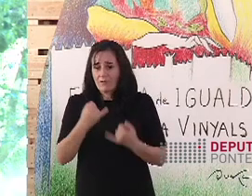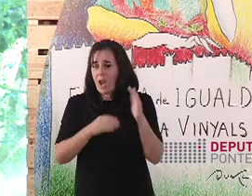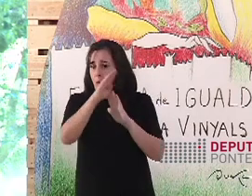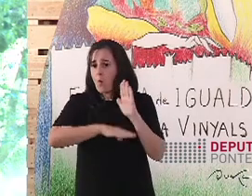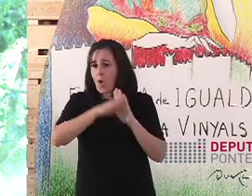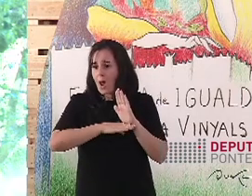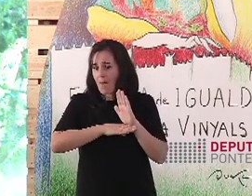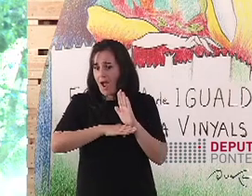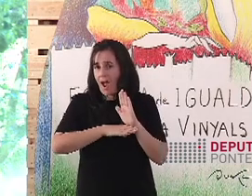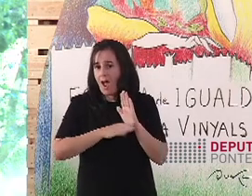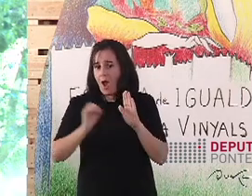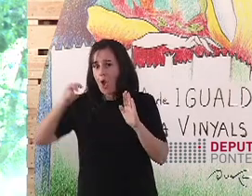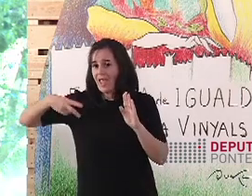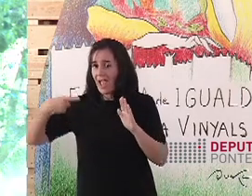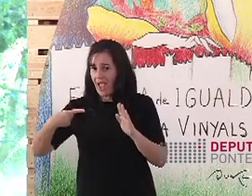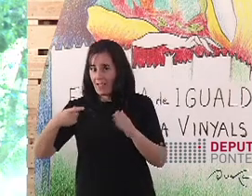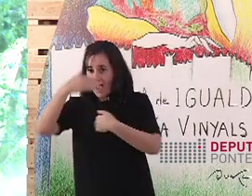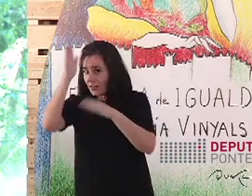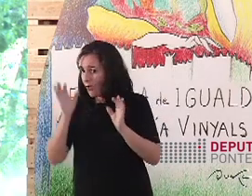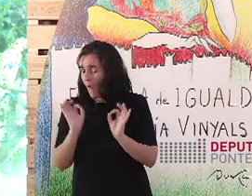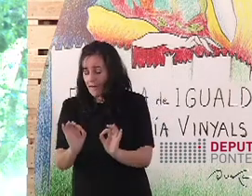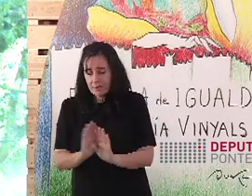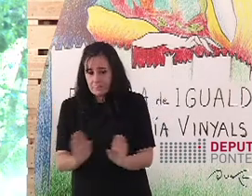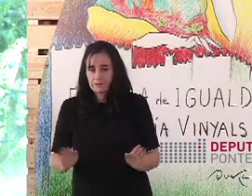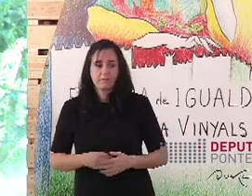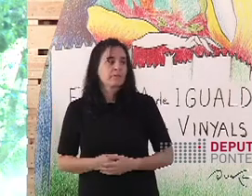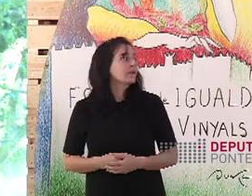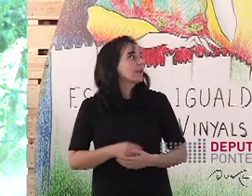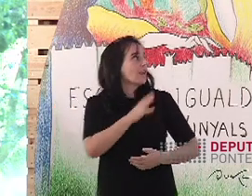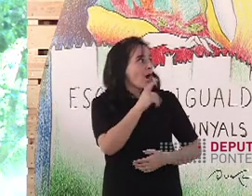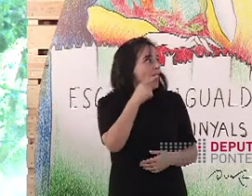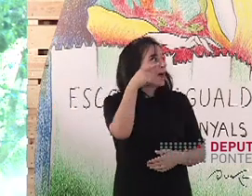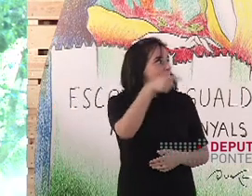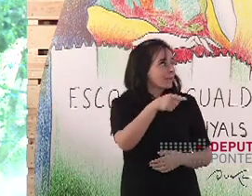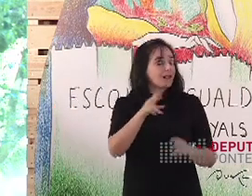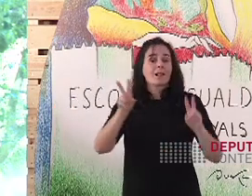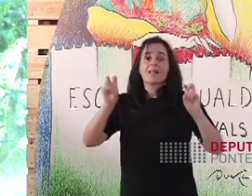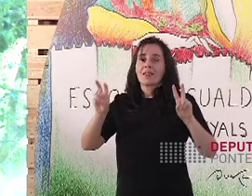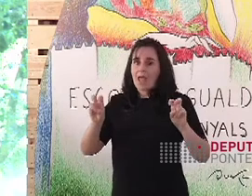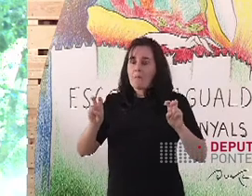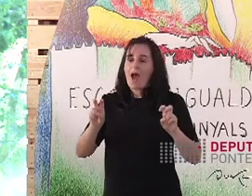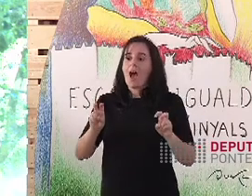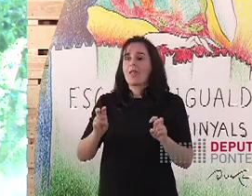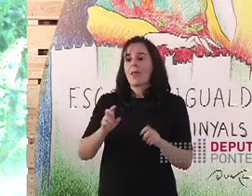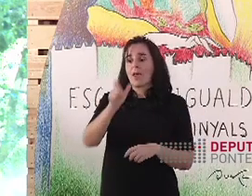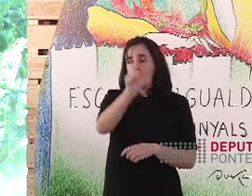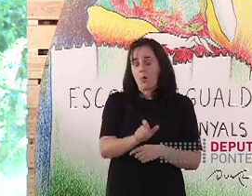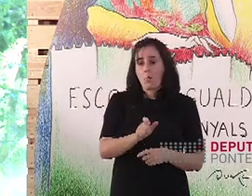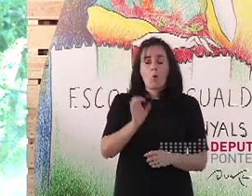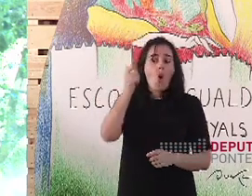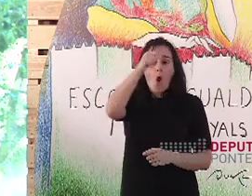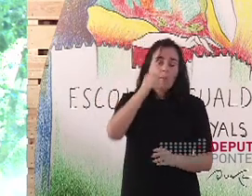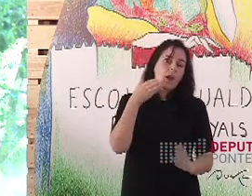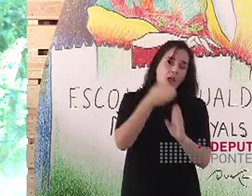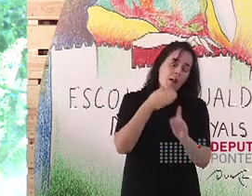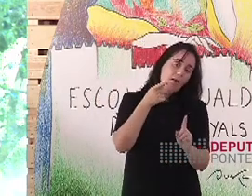programas de asistencia. E vamos aquí a la madre del cordero, que é o caso dos prostituidores e das propias víctimas.